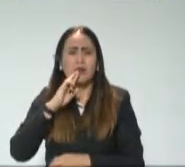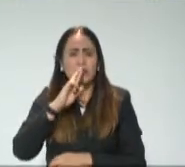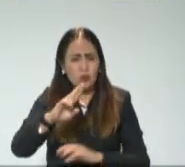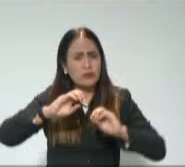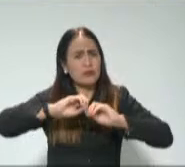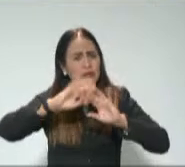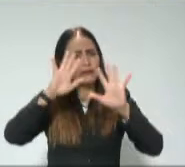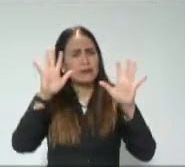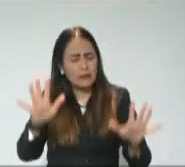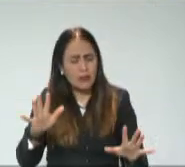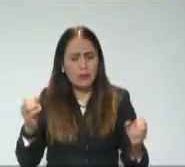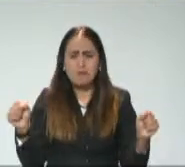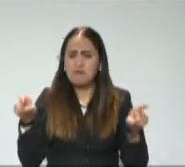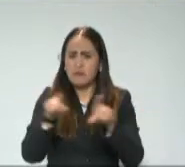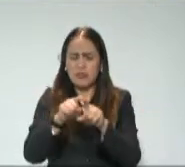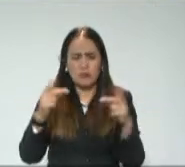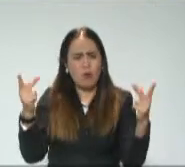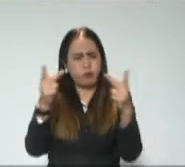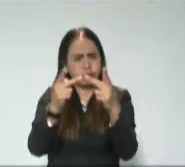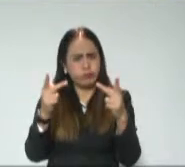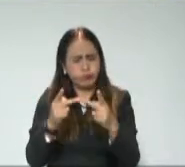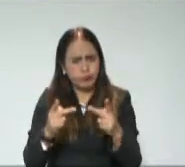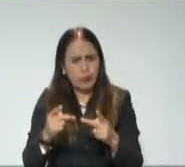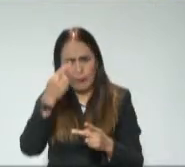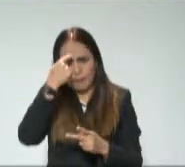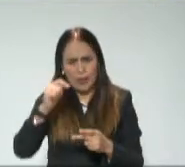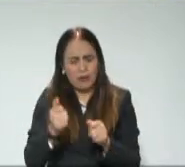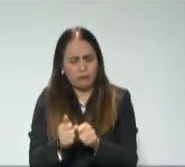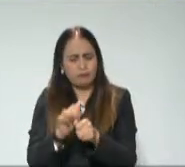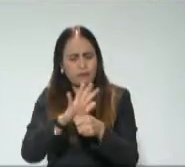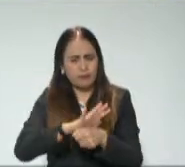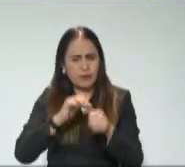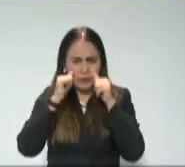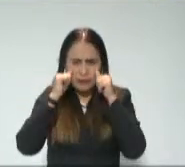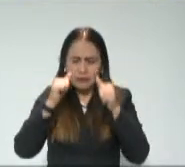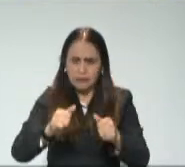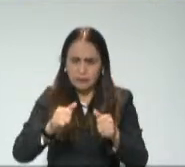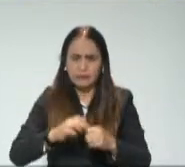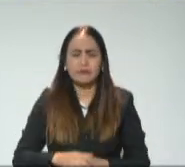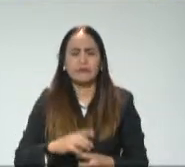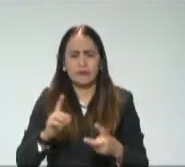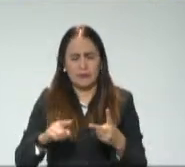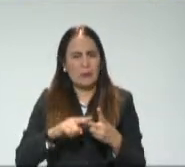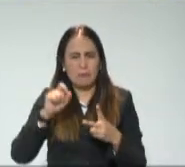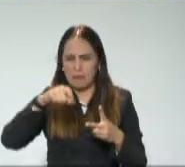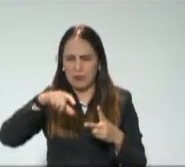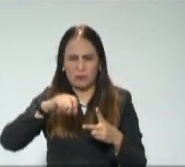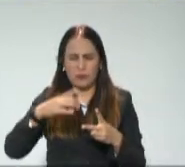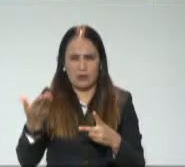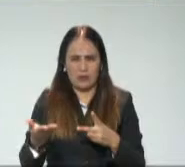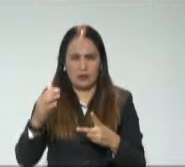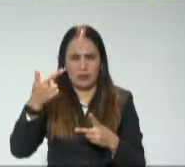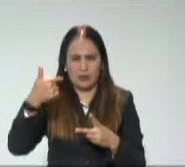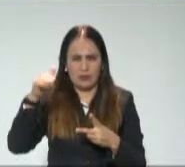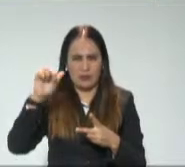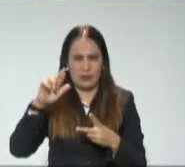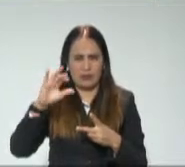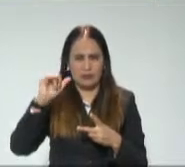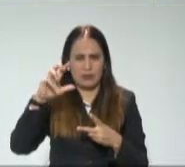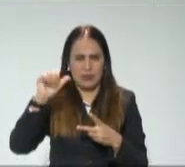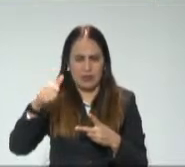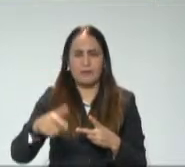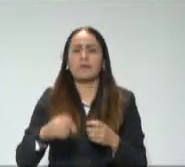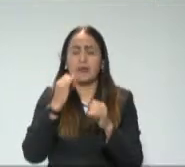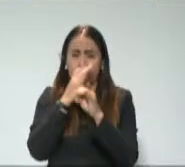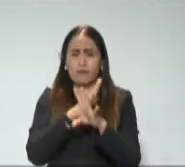coincidentes para atender esta pandemia y la siguiente Pregunta también para el doctor García dice se tiene información